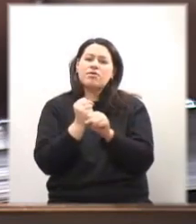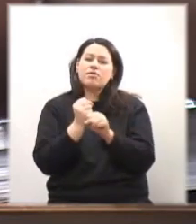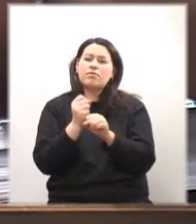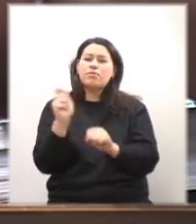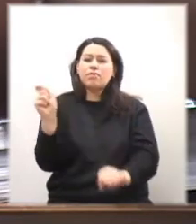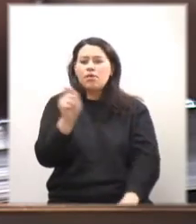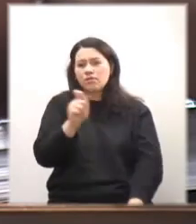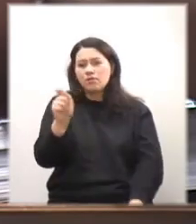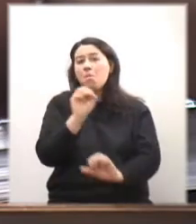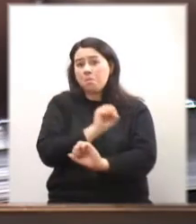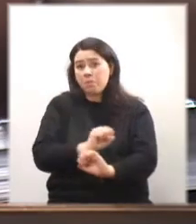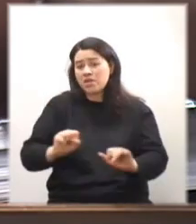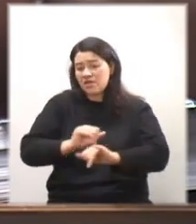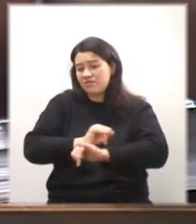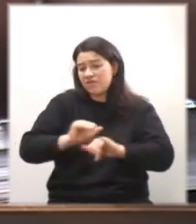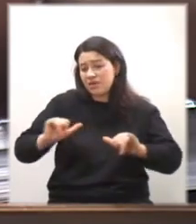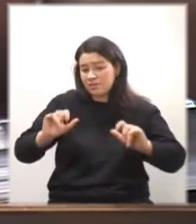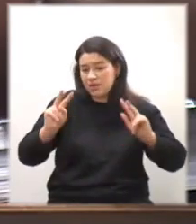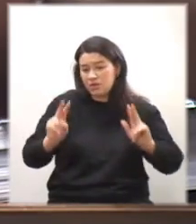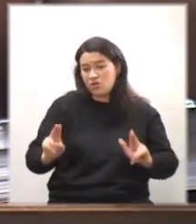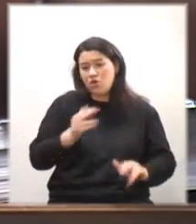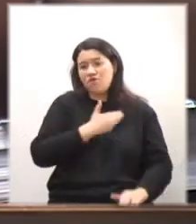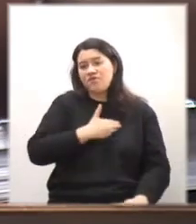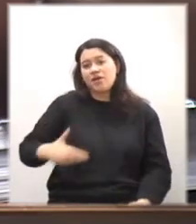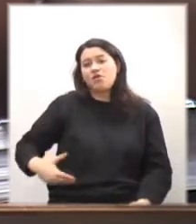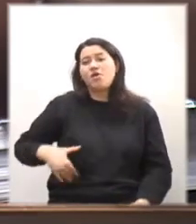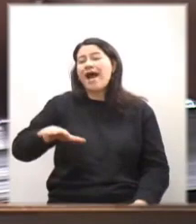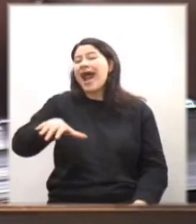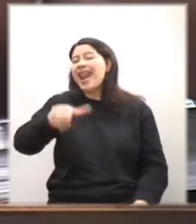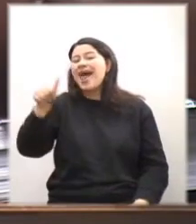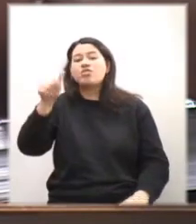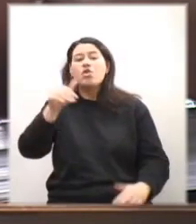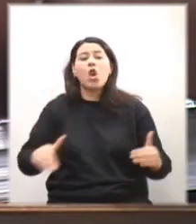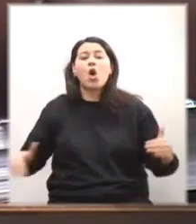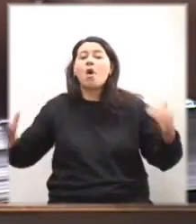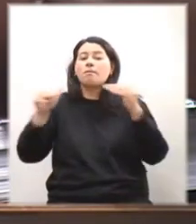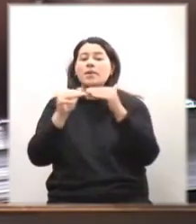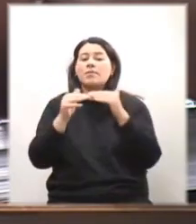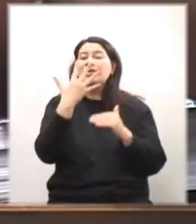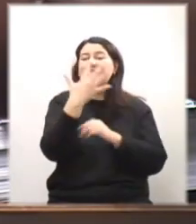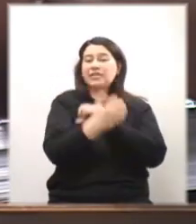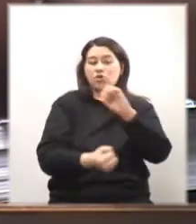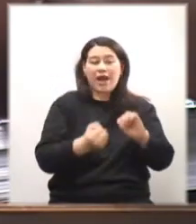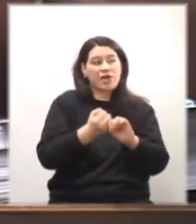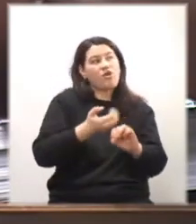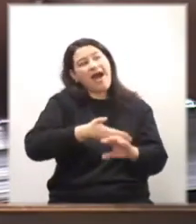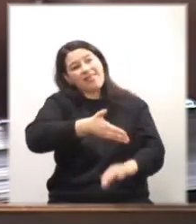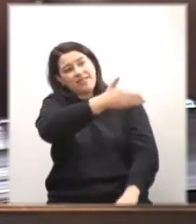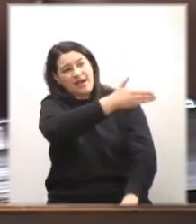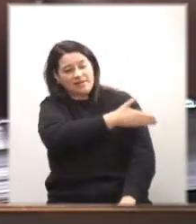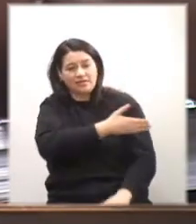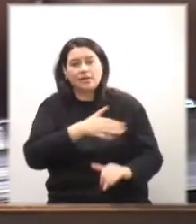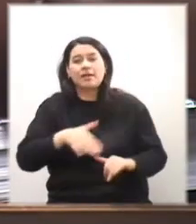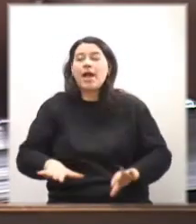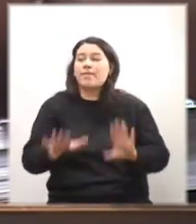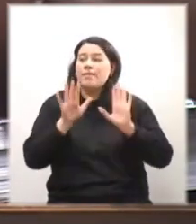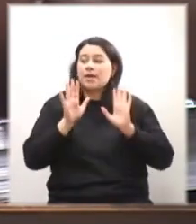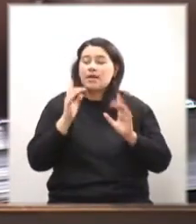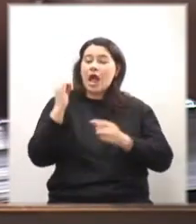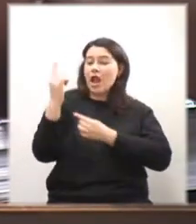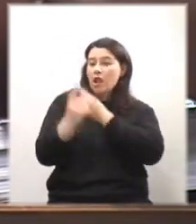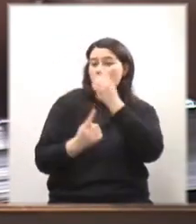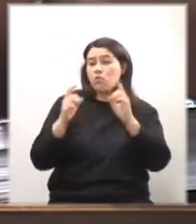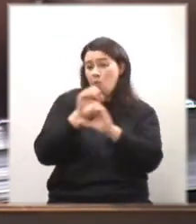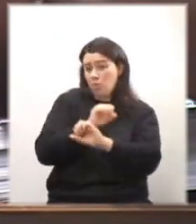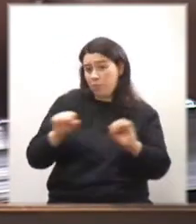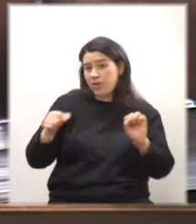público podrán terminar este periodo de gobierno ganando lo mismo que 5 años atrás. Quizá pueda haber algunos